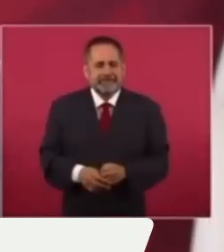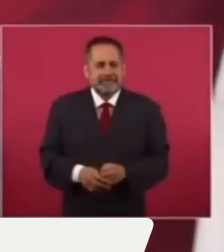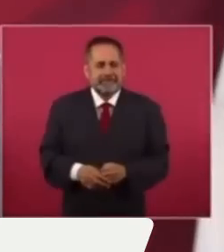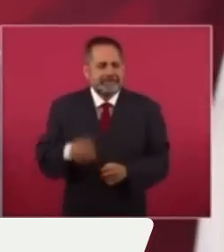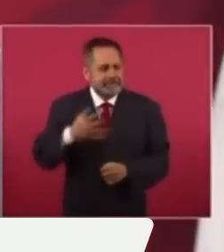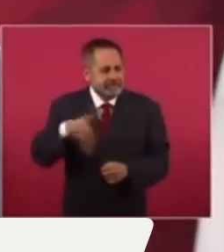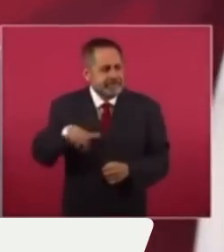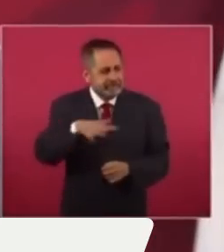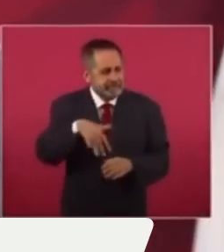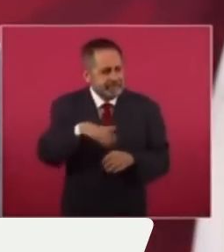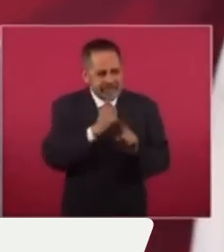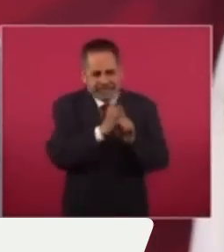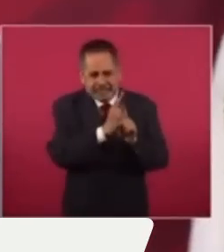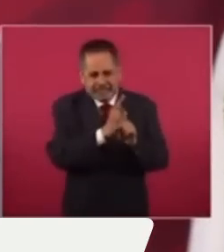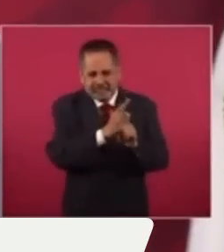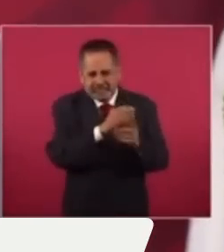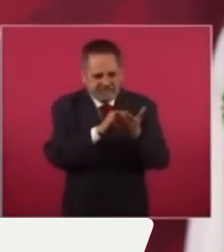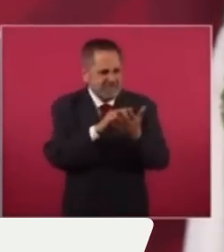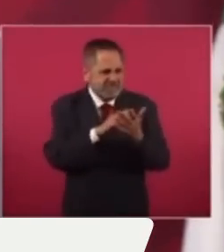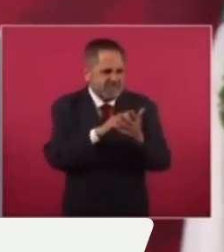perseguir a nadie